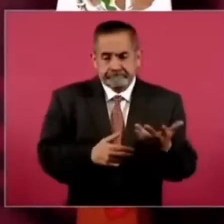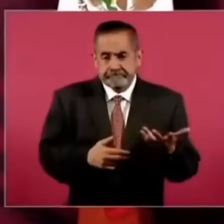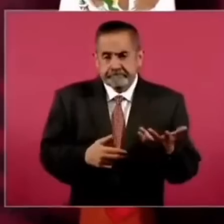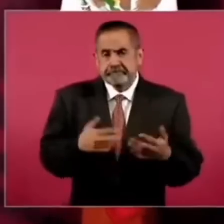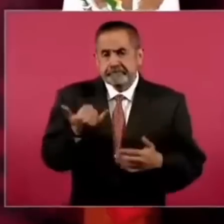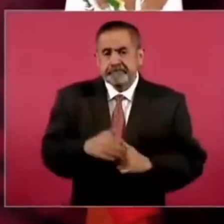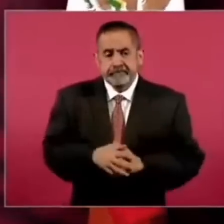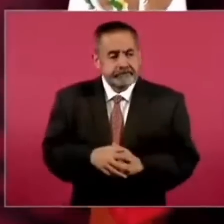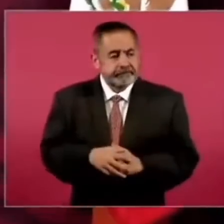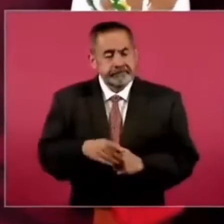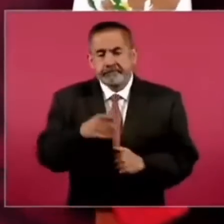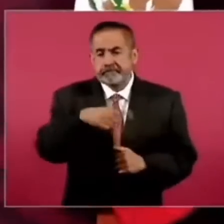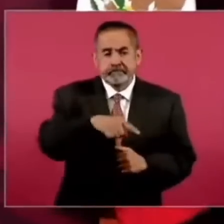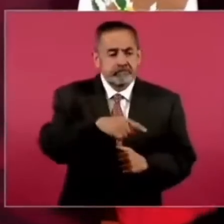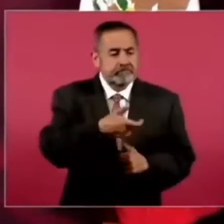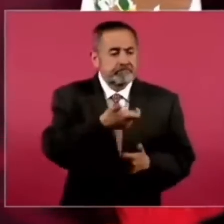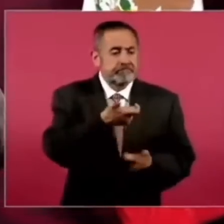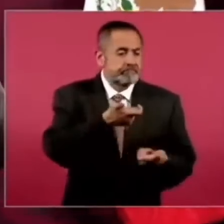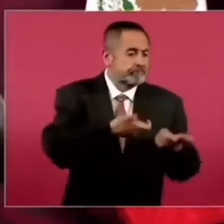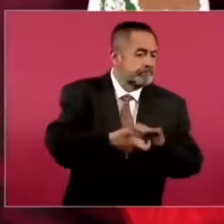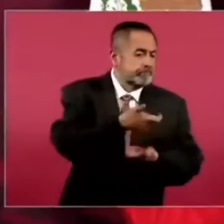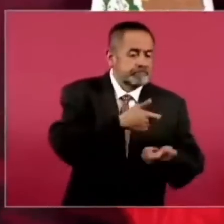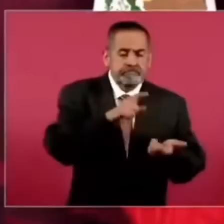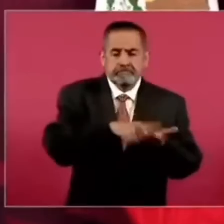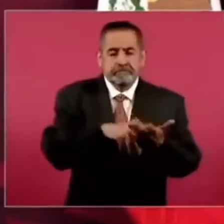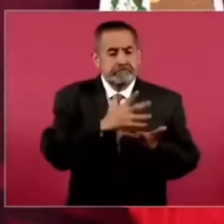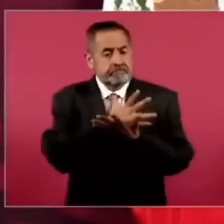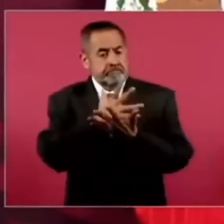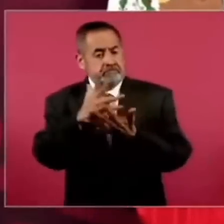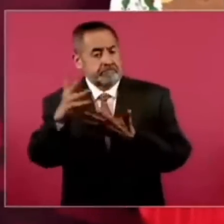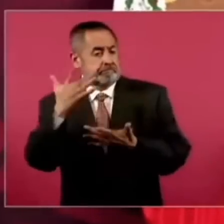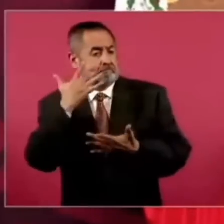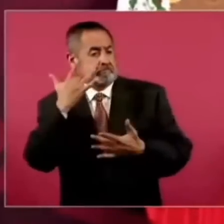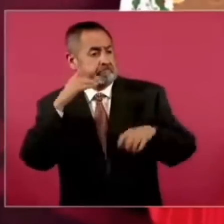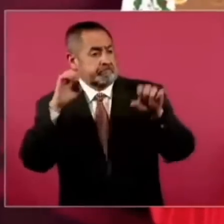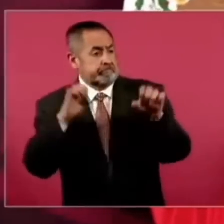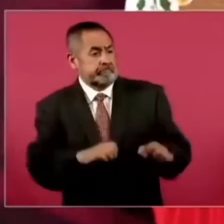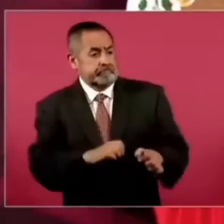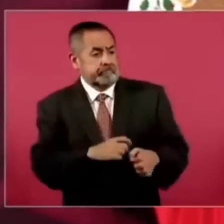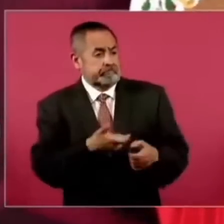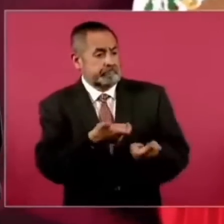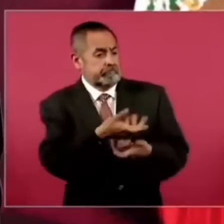y financiar todos sus excesos.